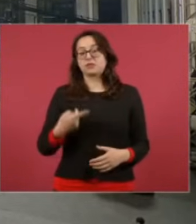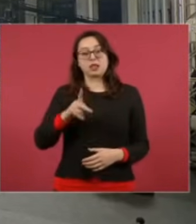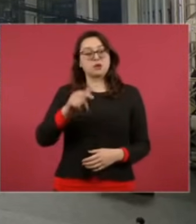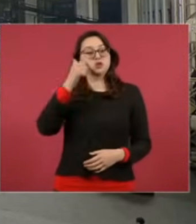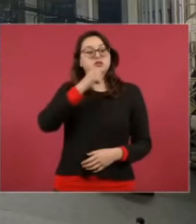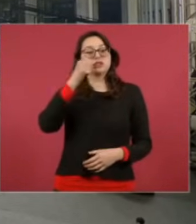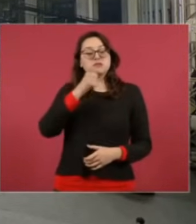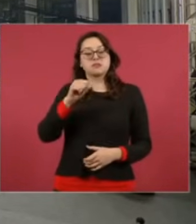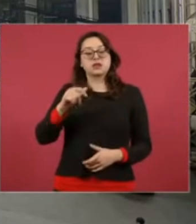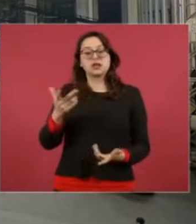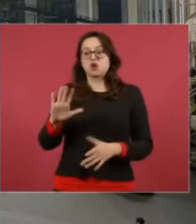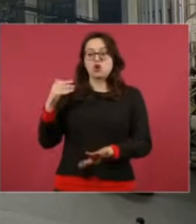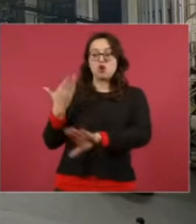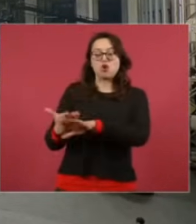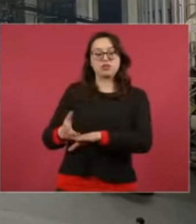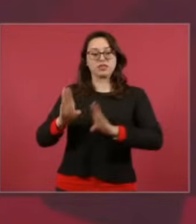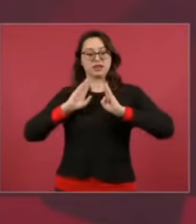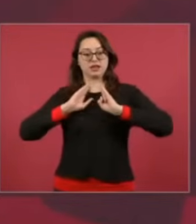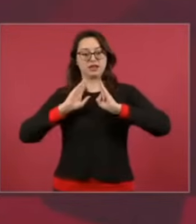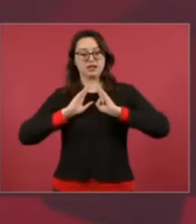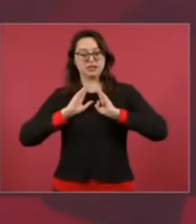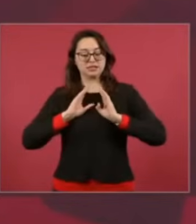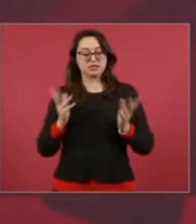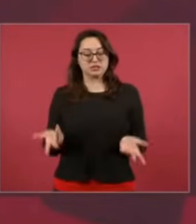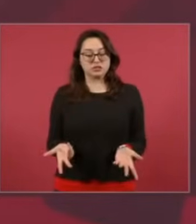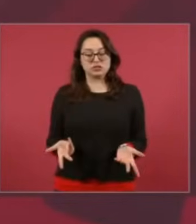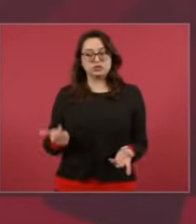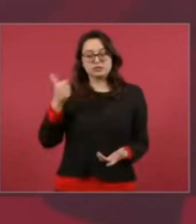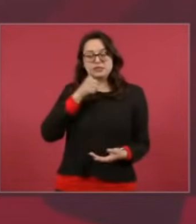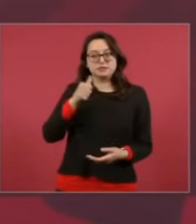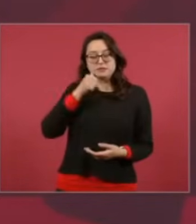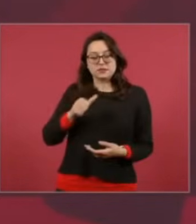ejército. Yo tengo